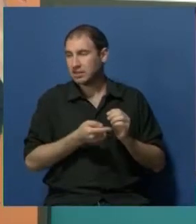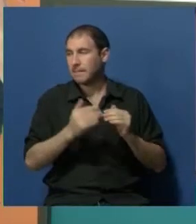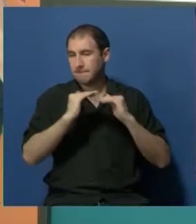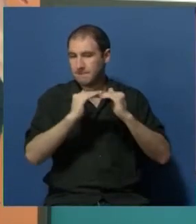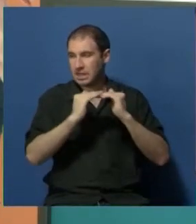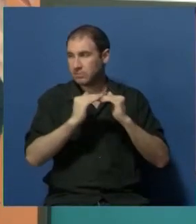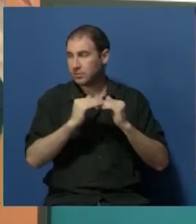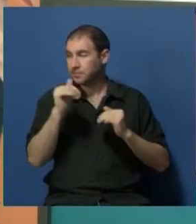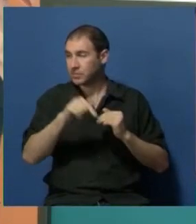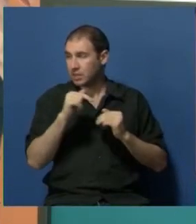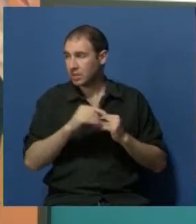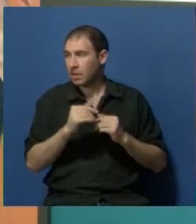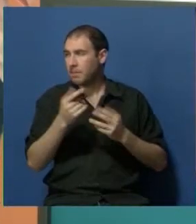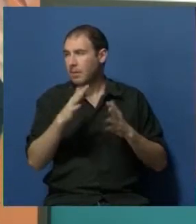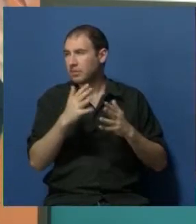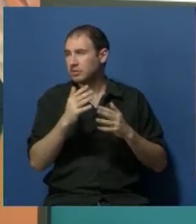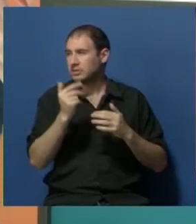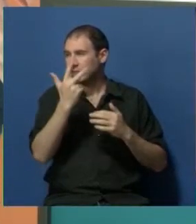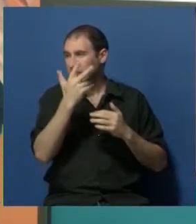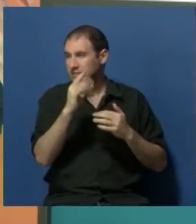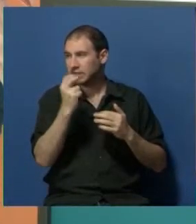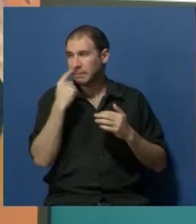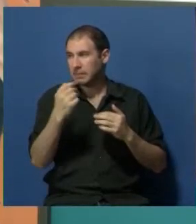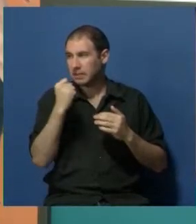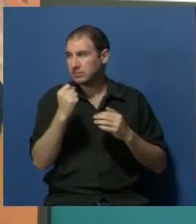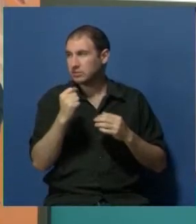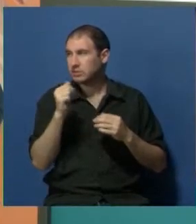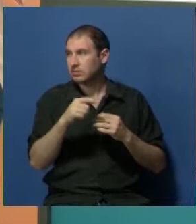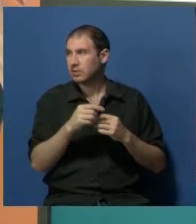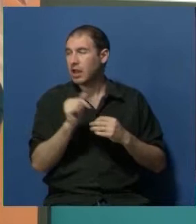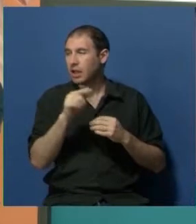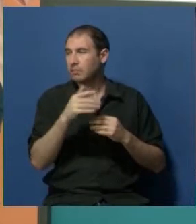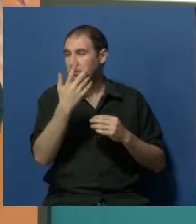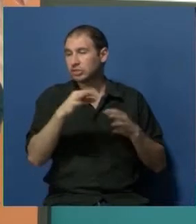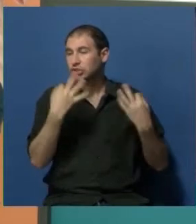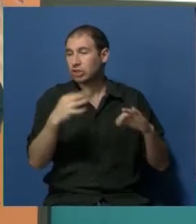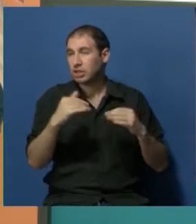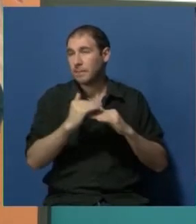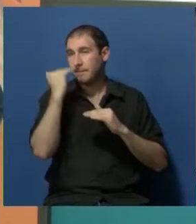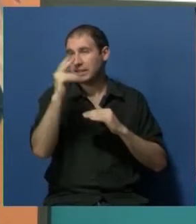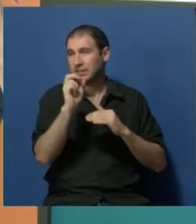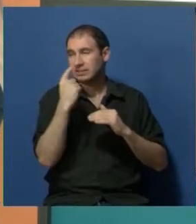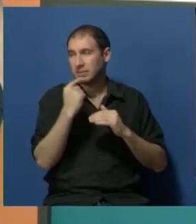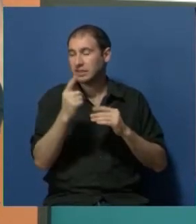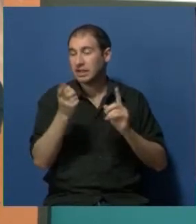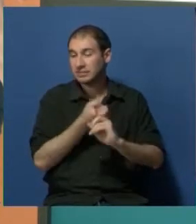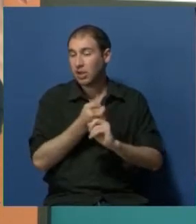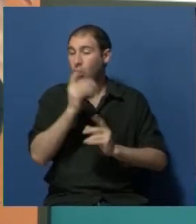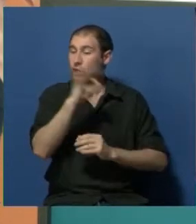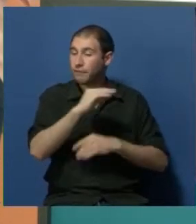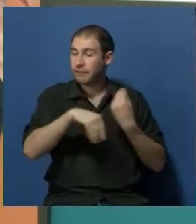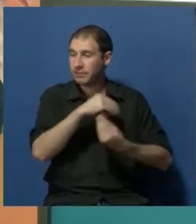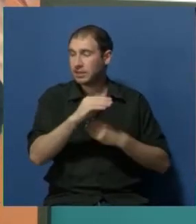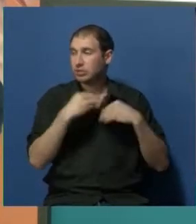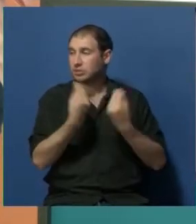mínimos, que estamos hablando de un poco más de 30.000 pesos, o sea, alcanzaría a los solteros que ganan un poco más de 30.000 y a los casados o en familia